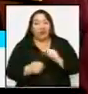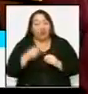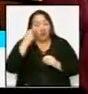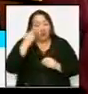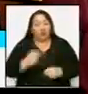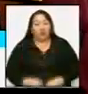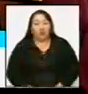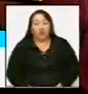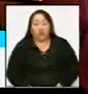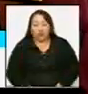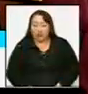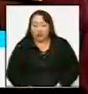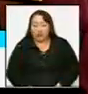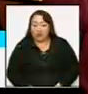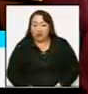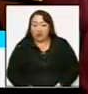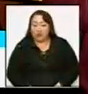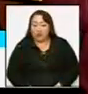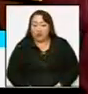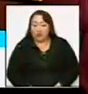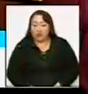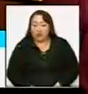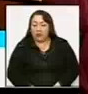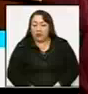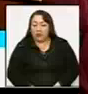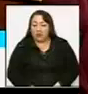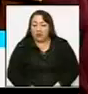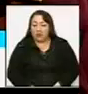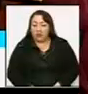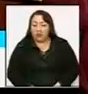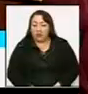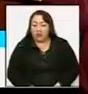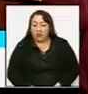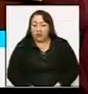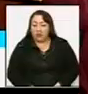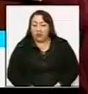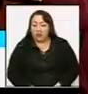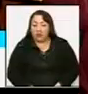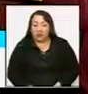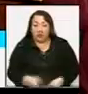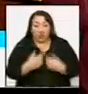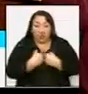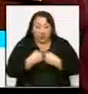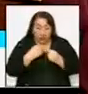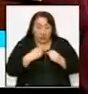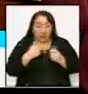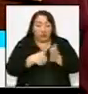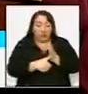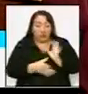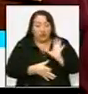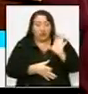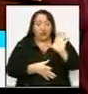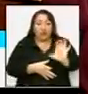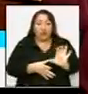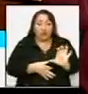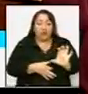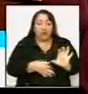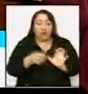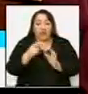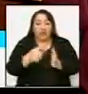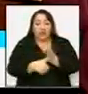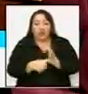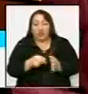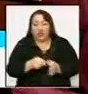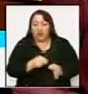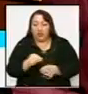organizaciones políticas. No tiene que ser físico, además, colegas. Con el hecho de que tú sí te presentes físicamente, tú, con tu DNI ante una